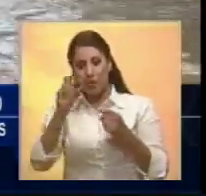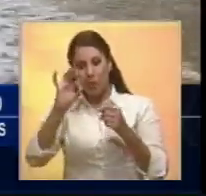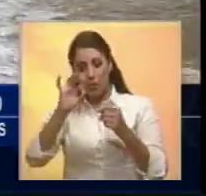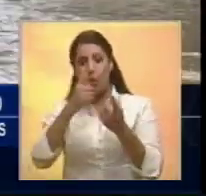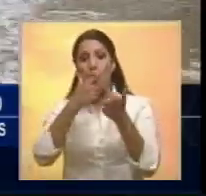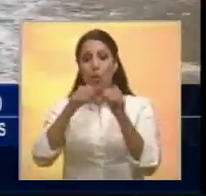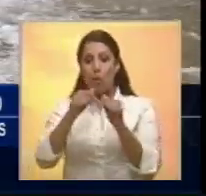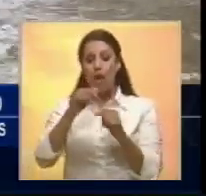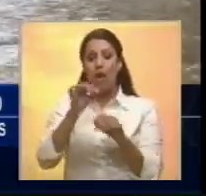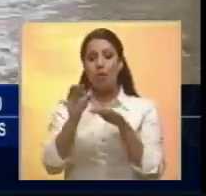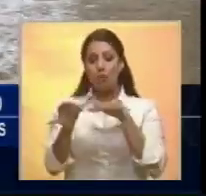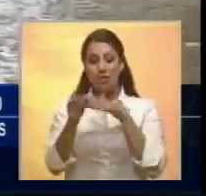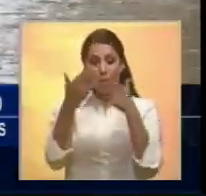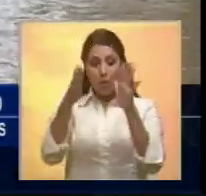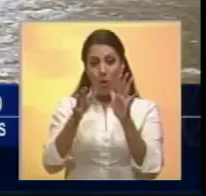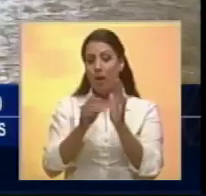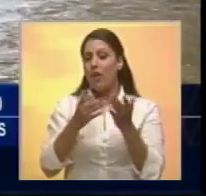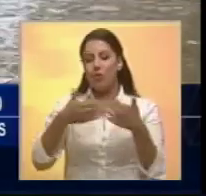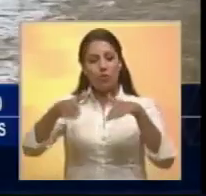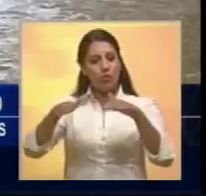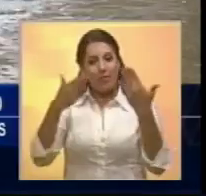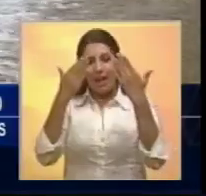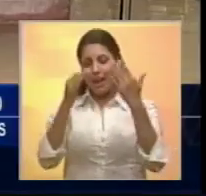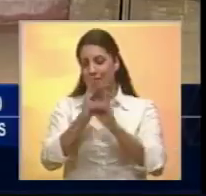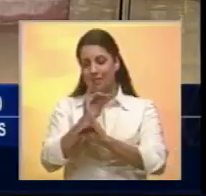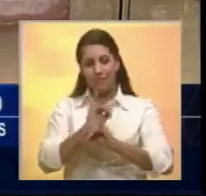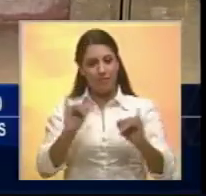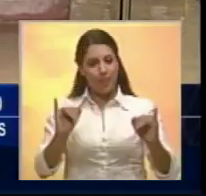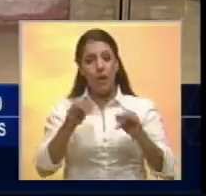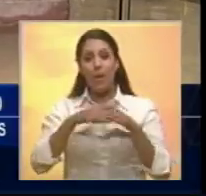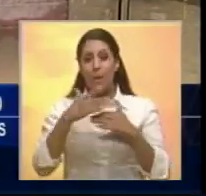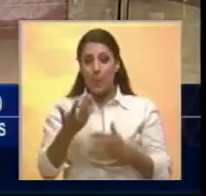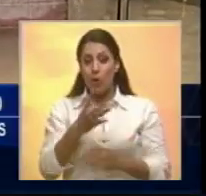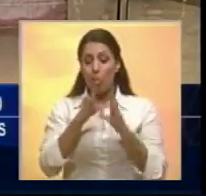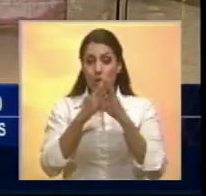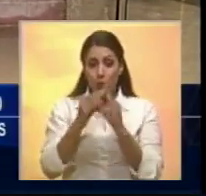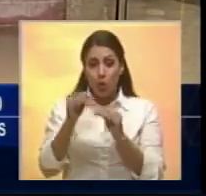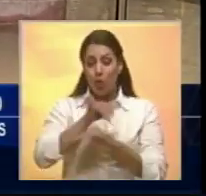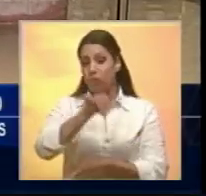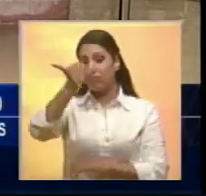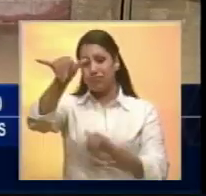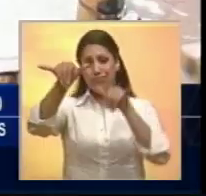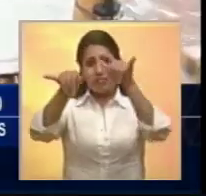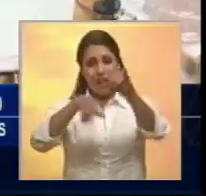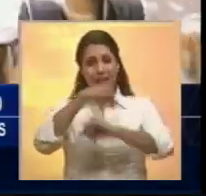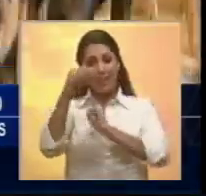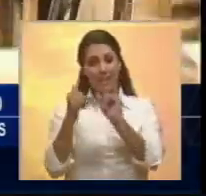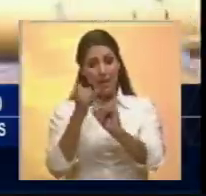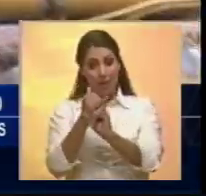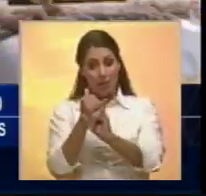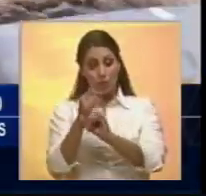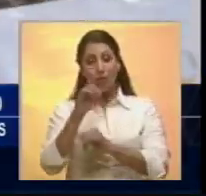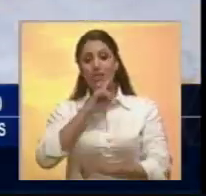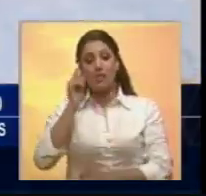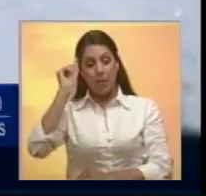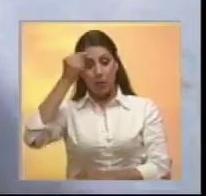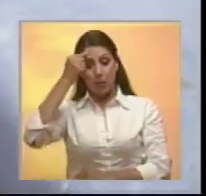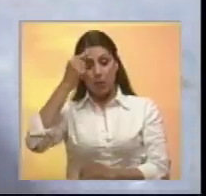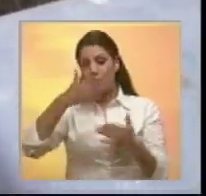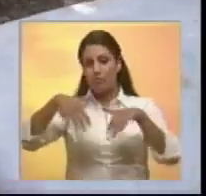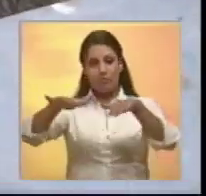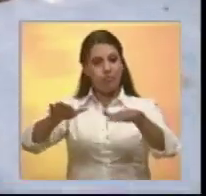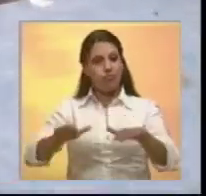las escuelas de los municipios suspendieron las actividades. Igualmente, todos los vuelos en el Aeropuerto Internacional Arturo Michelena